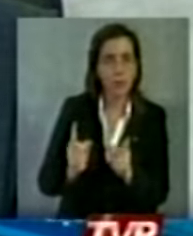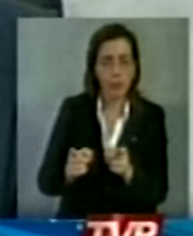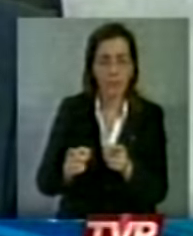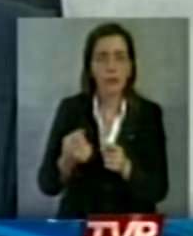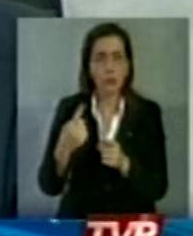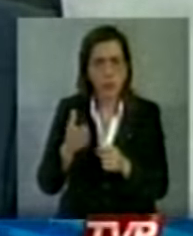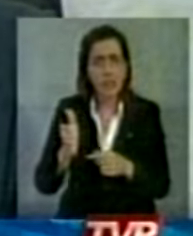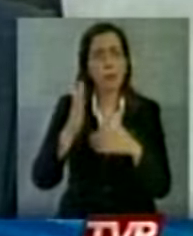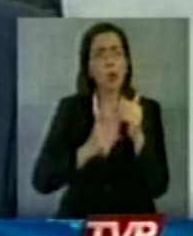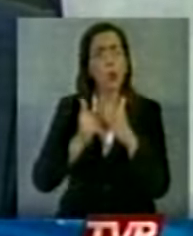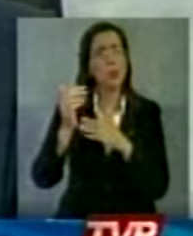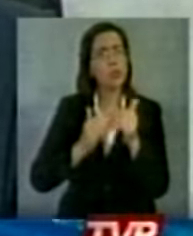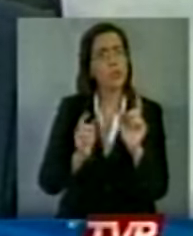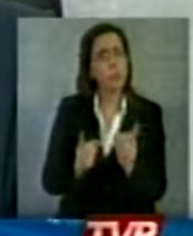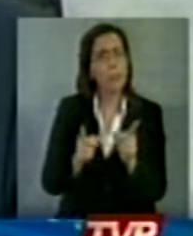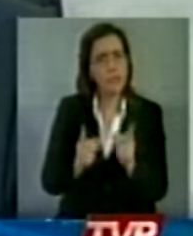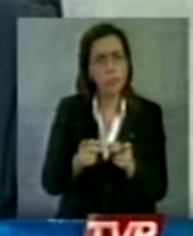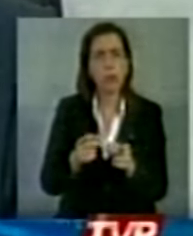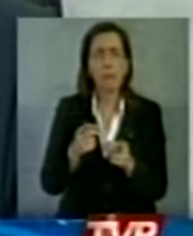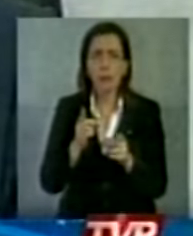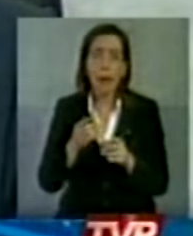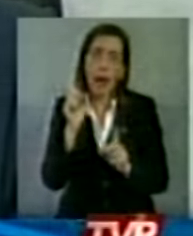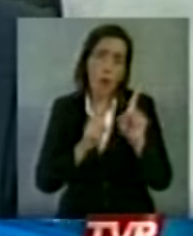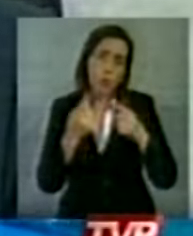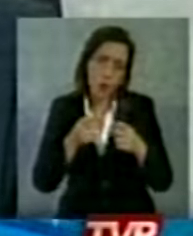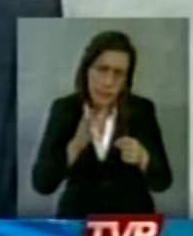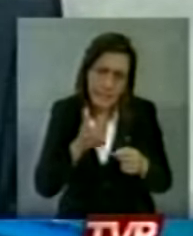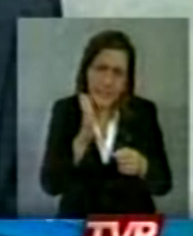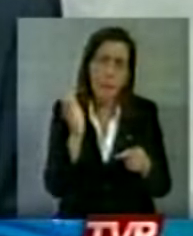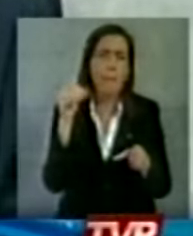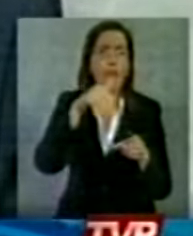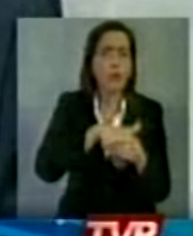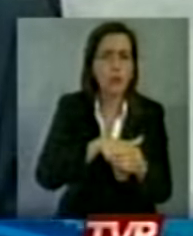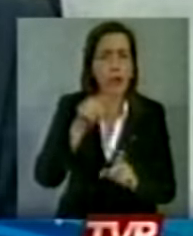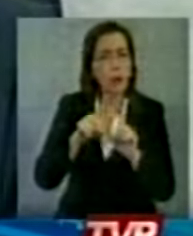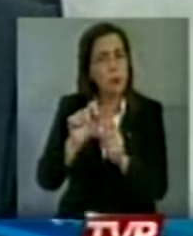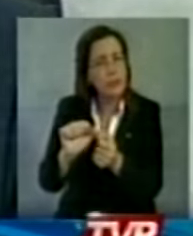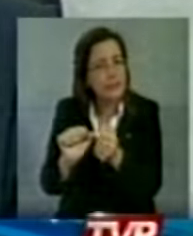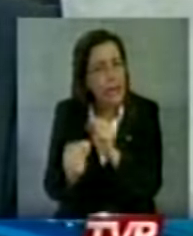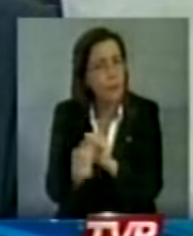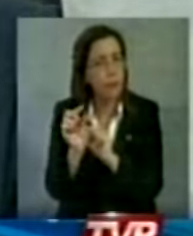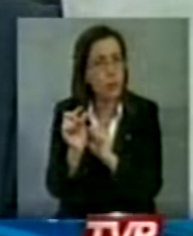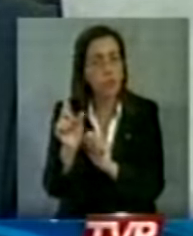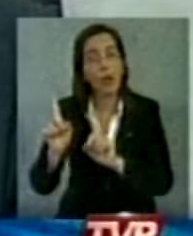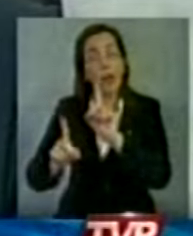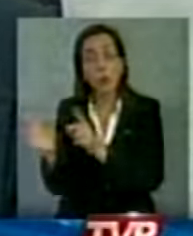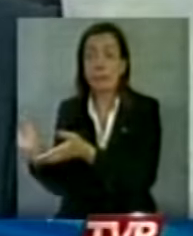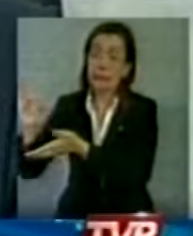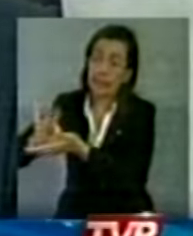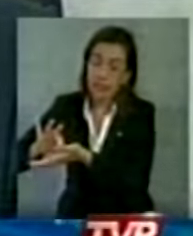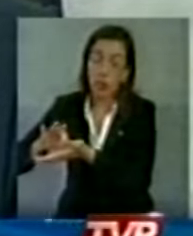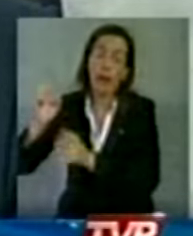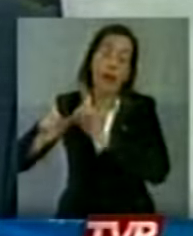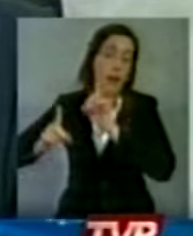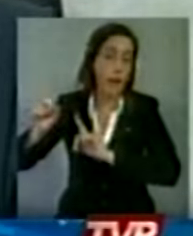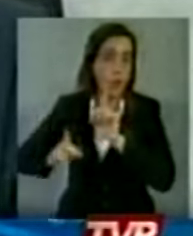seguimos construyendo, profundizando el rumbo en muchos casos, rectificando en otros e iniciando todo